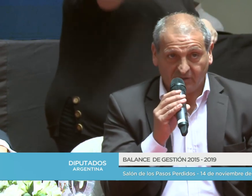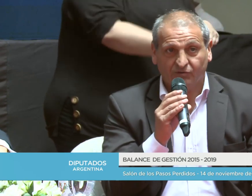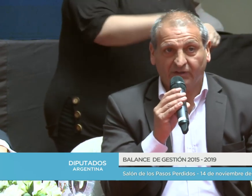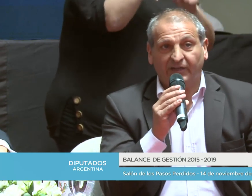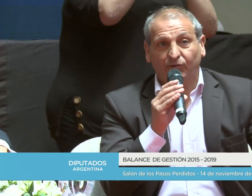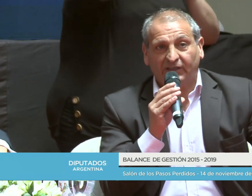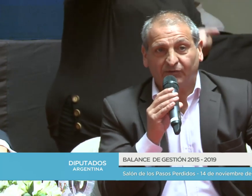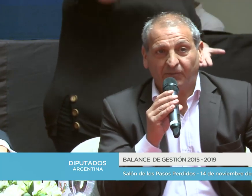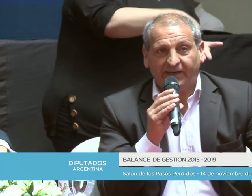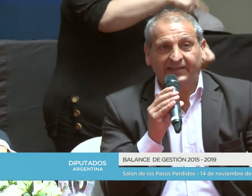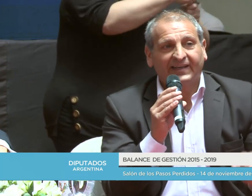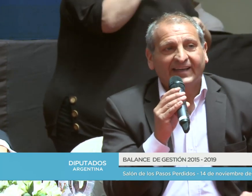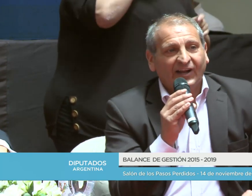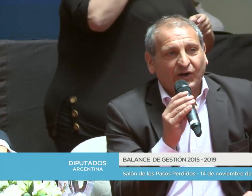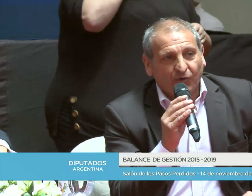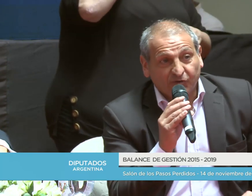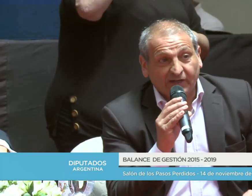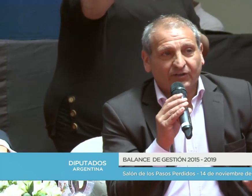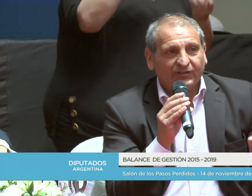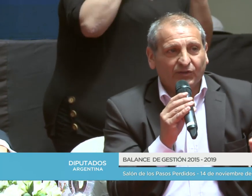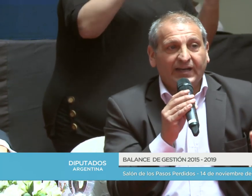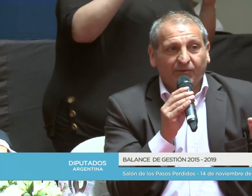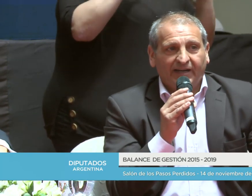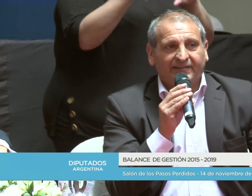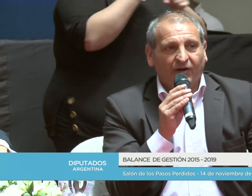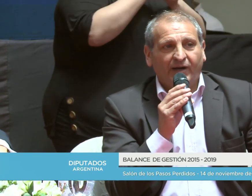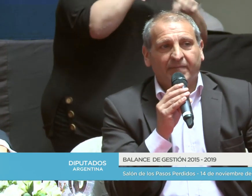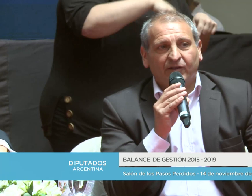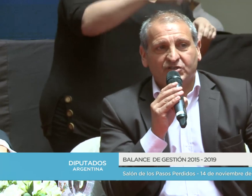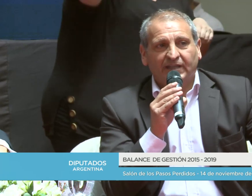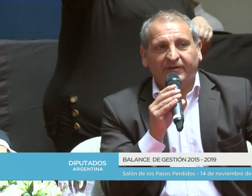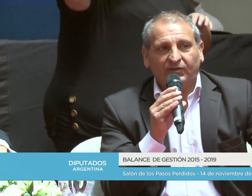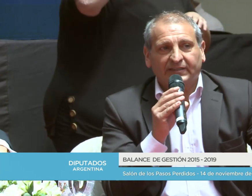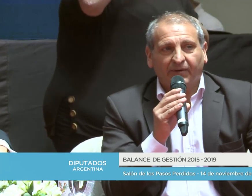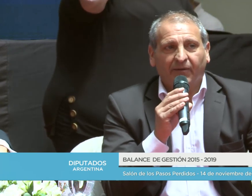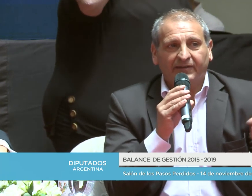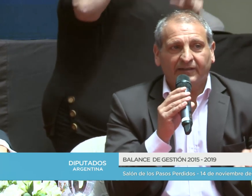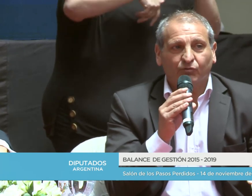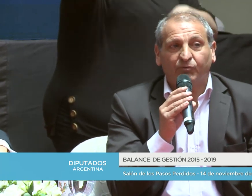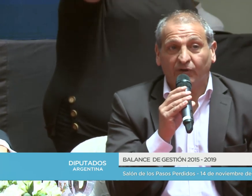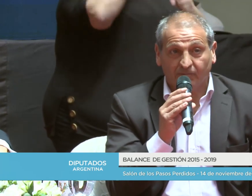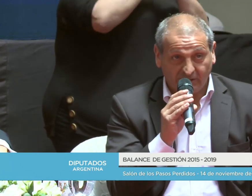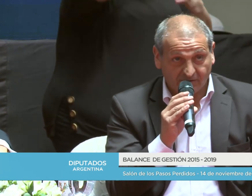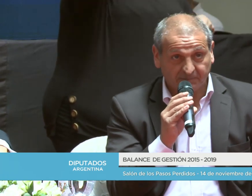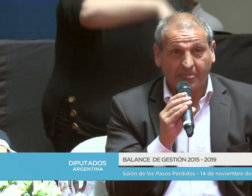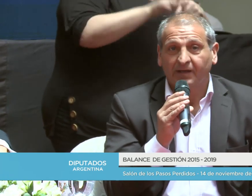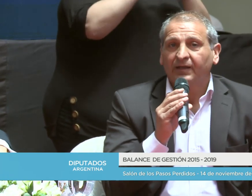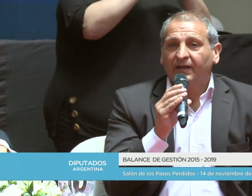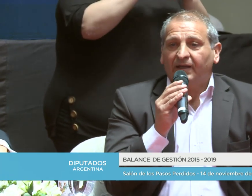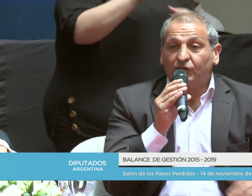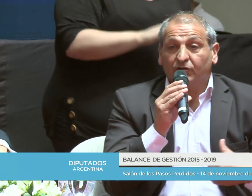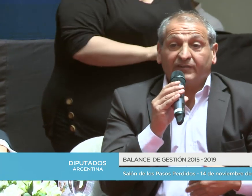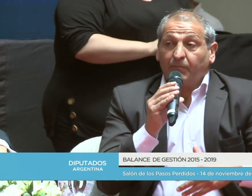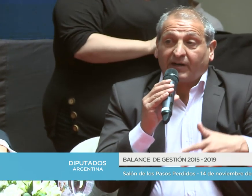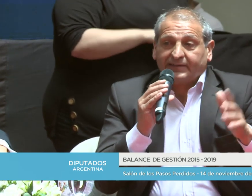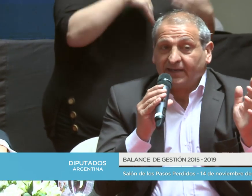del molino. Yo quisiera que ustedes hoy vean cómo son las condiciones laborales en las cuales más de 80 personas trabajaban en el subsuelo del molino.